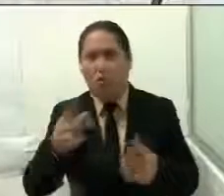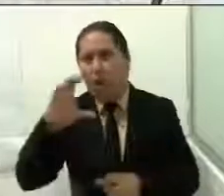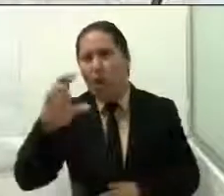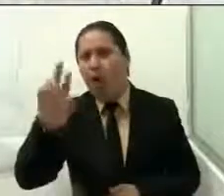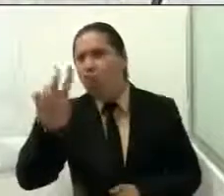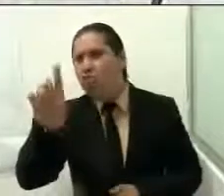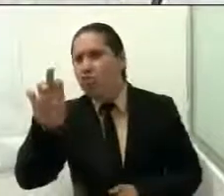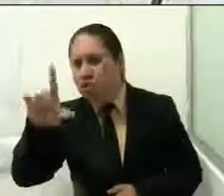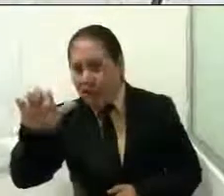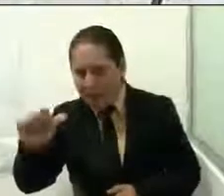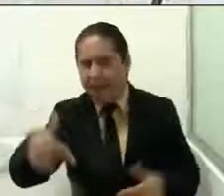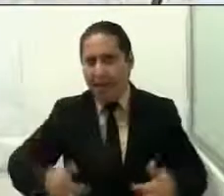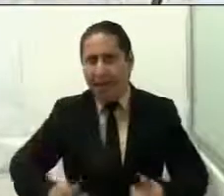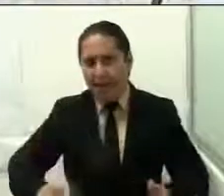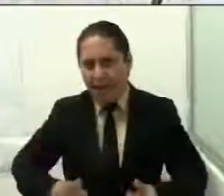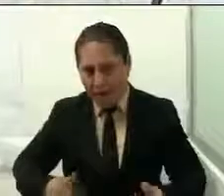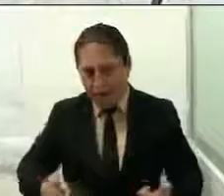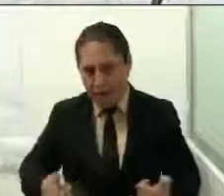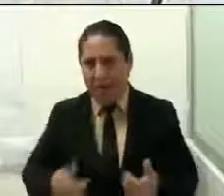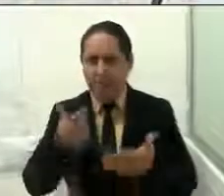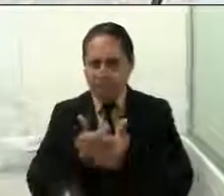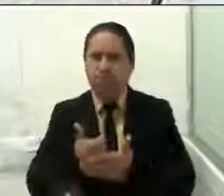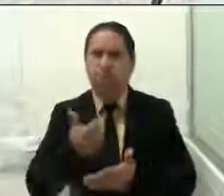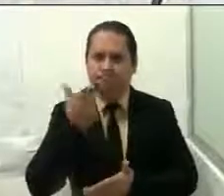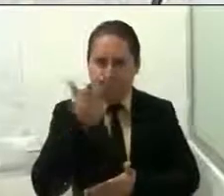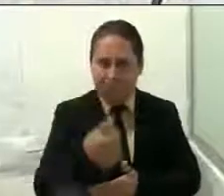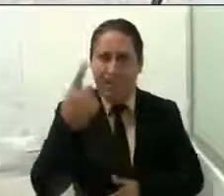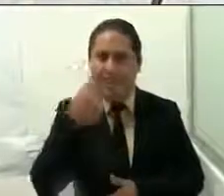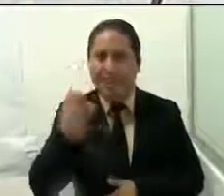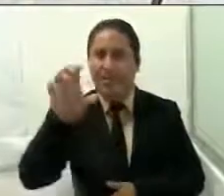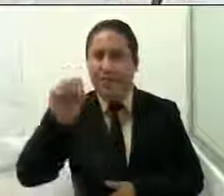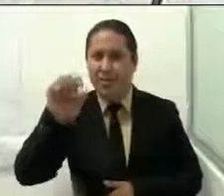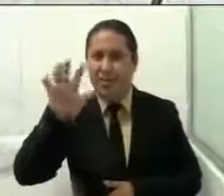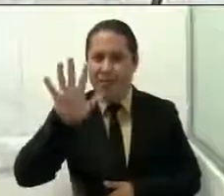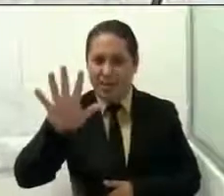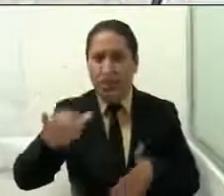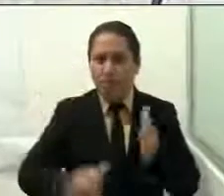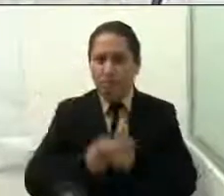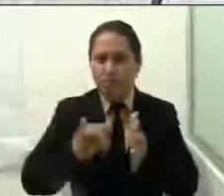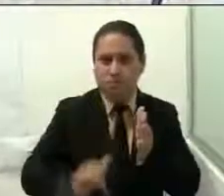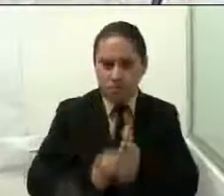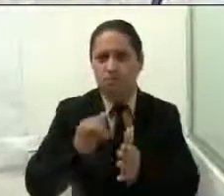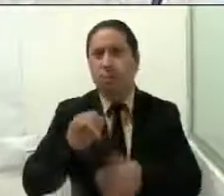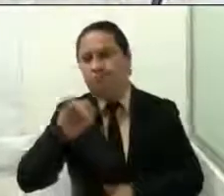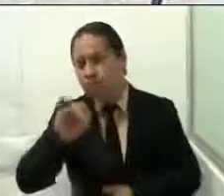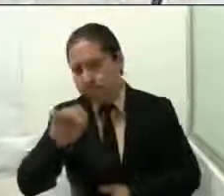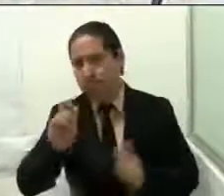157 millones de pesos en 165 obras aportando